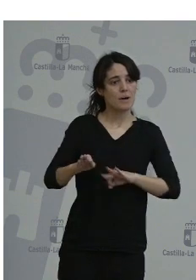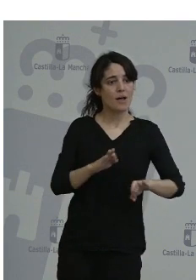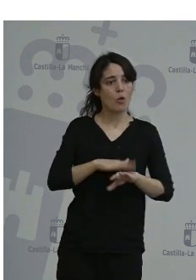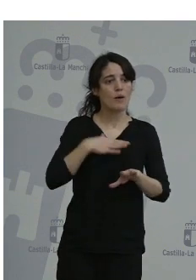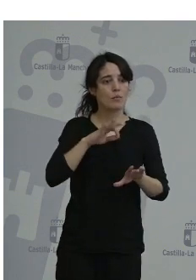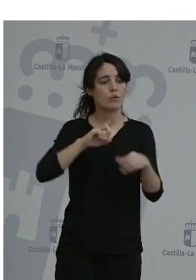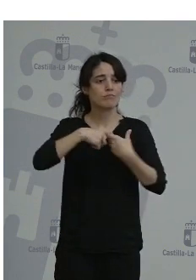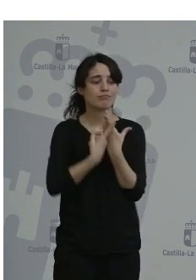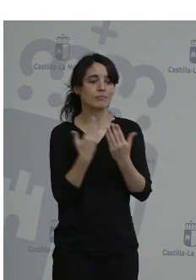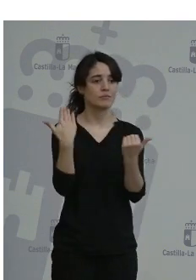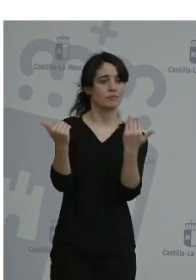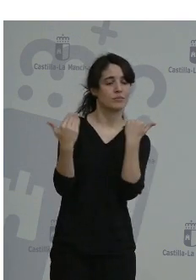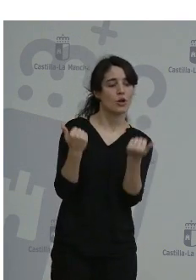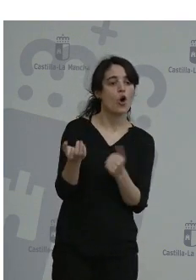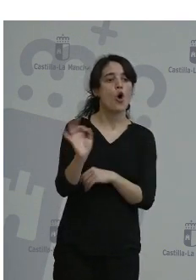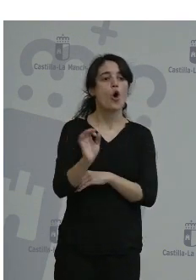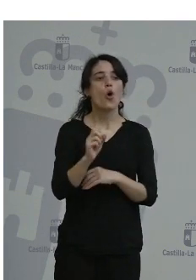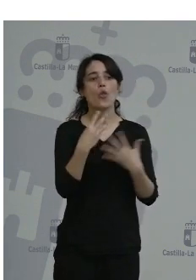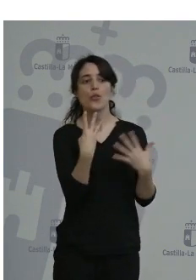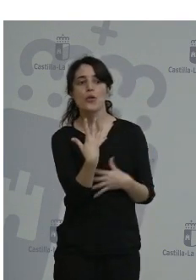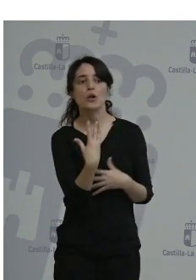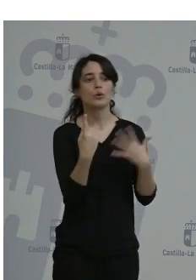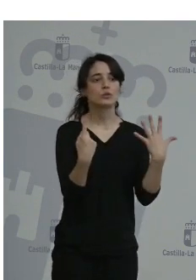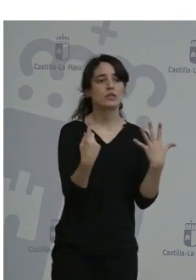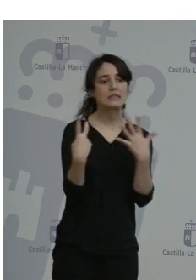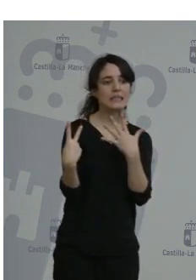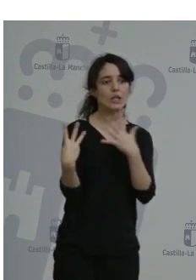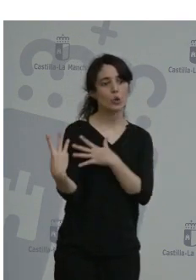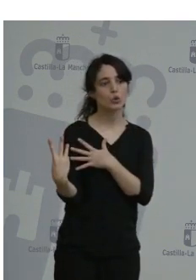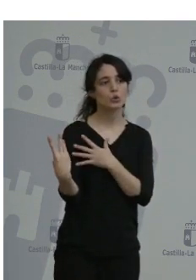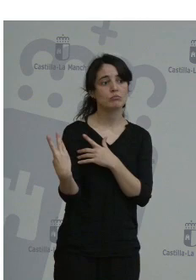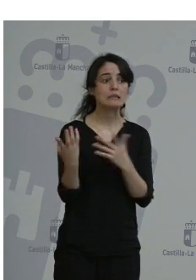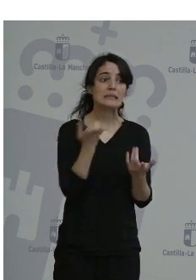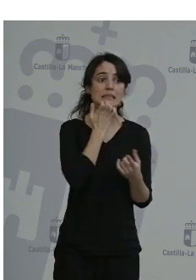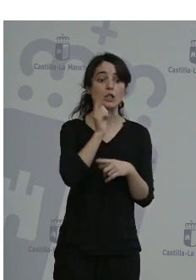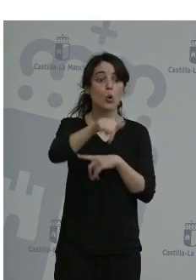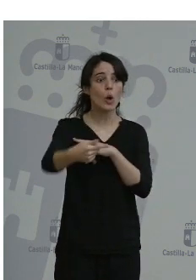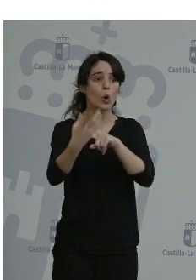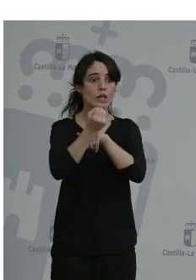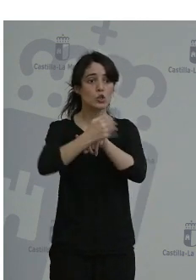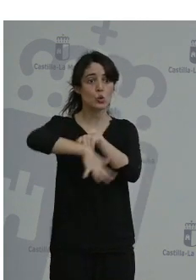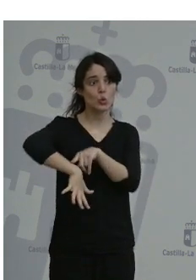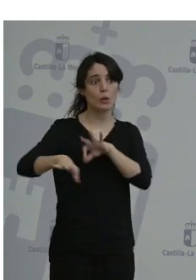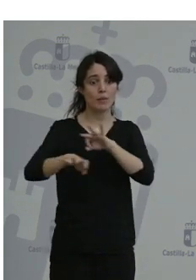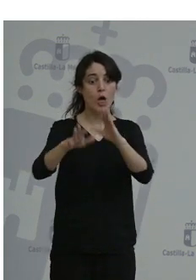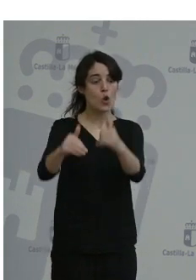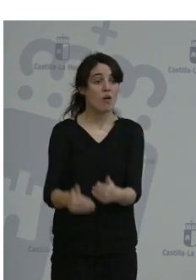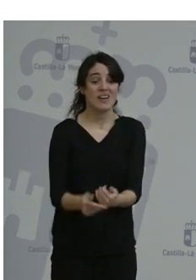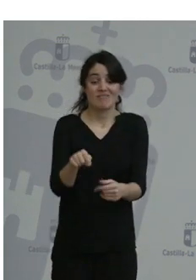¿De qué nos sirve que nos fijen el 5, el 7 o el 8 si después las estructuras no están preparadas para poder cumplirlo? Es peor